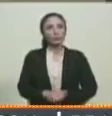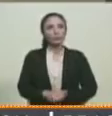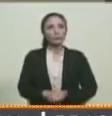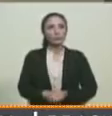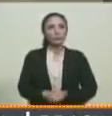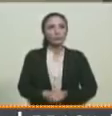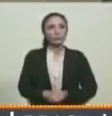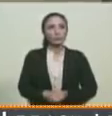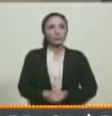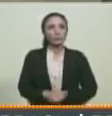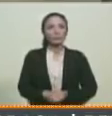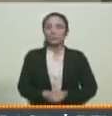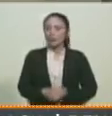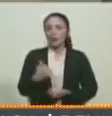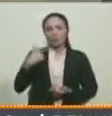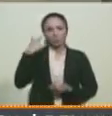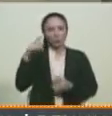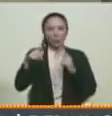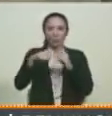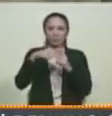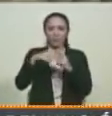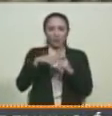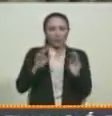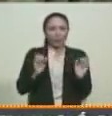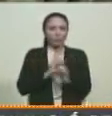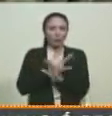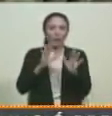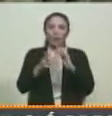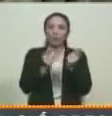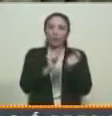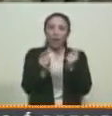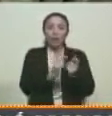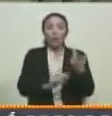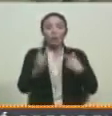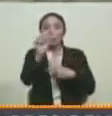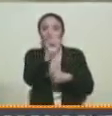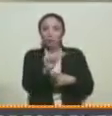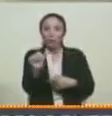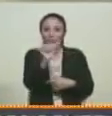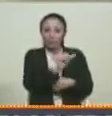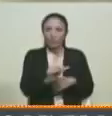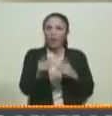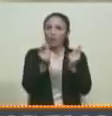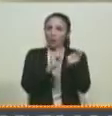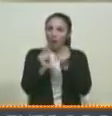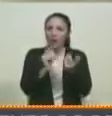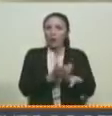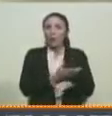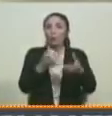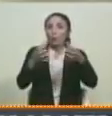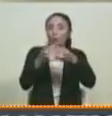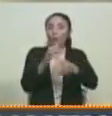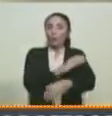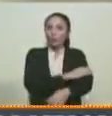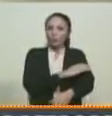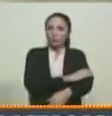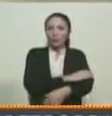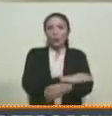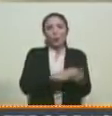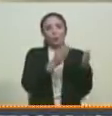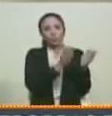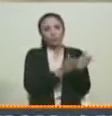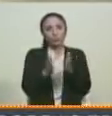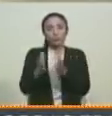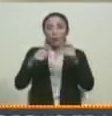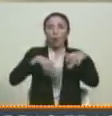Yo creo que es muy positivo toda la jornada de diálogo de estas dos semanas, como un primer ciclo que culmina